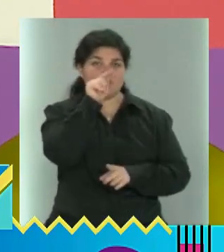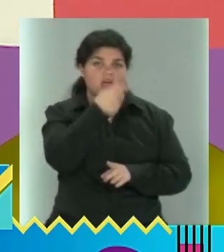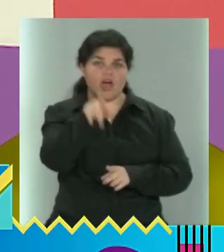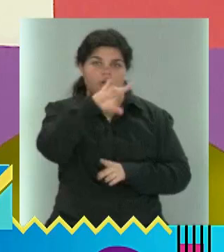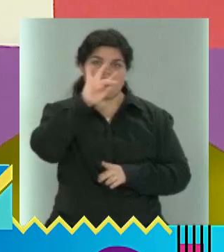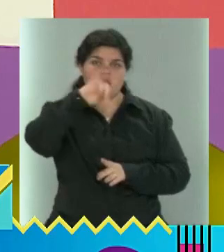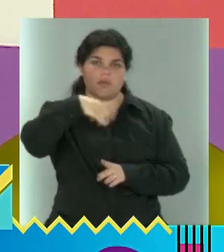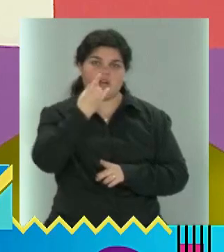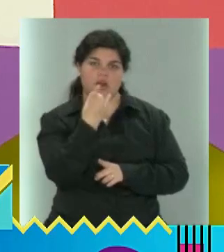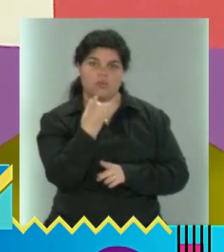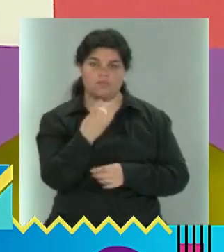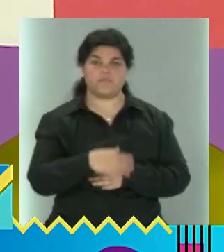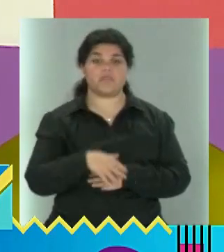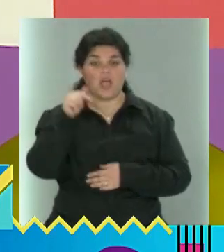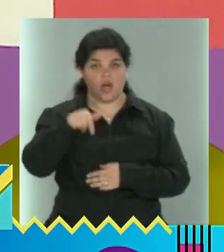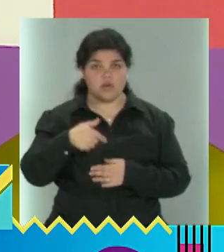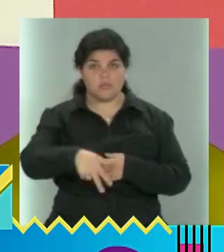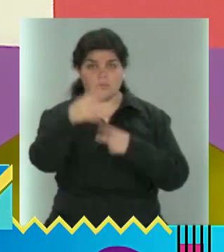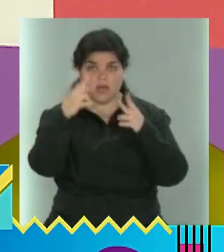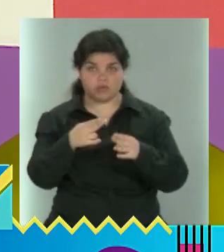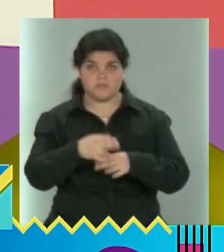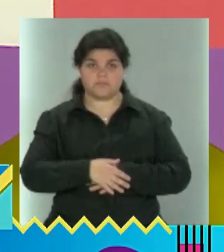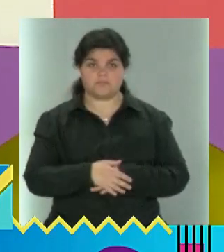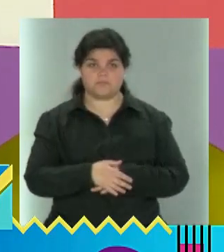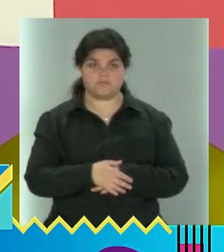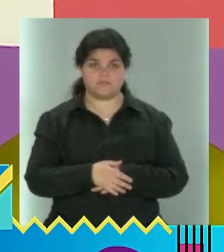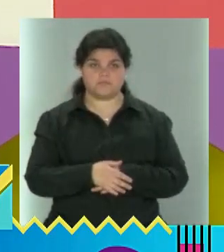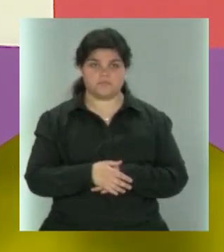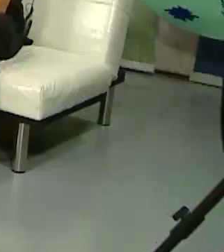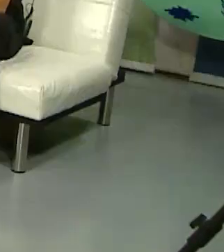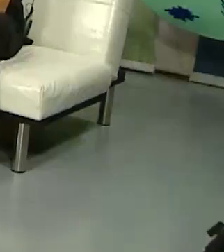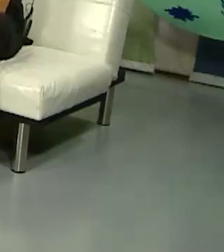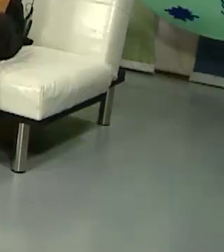como @DPSinalunos. Vamos a una pausa y enseguida continuamos con más.